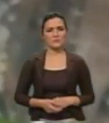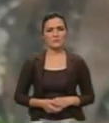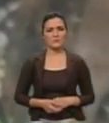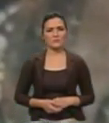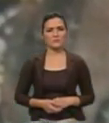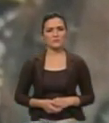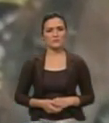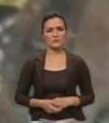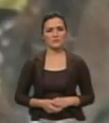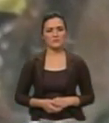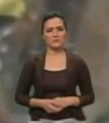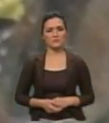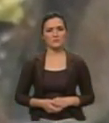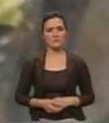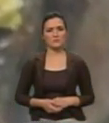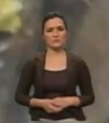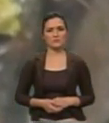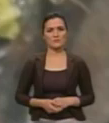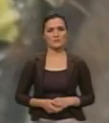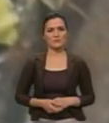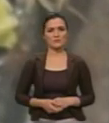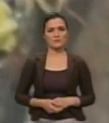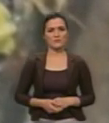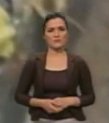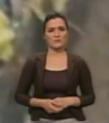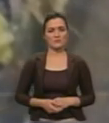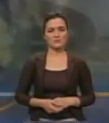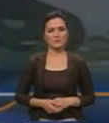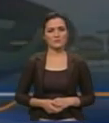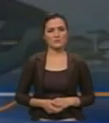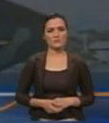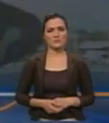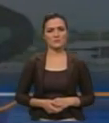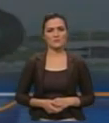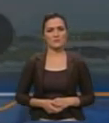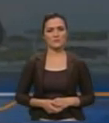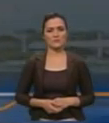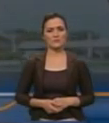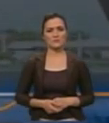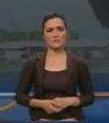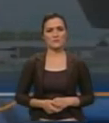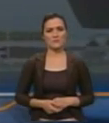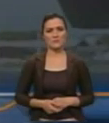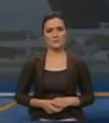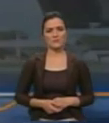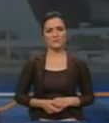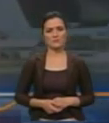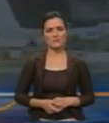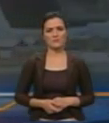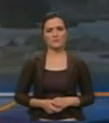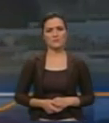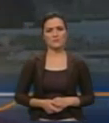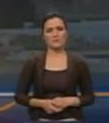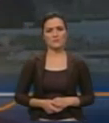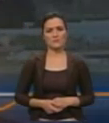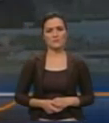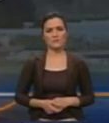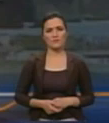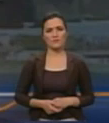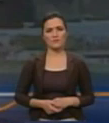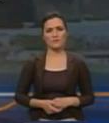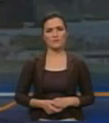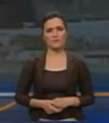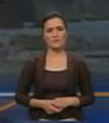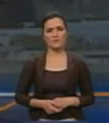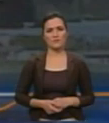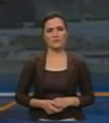iban 19 paracaidistas entre oficiales y voluntarios. Ellos son el teniente coronel Santiago Apolo Cubes, los mayores Juan